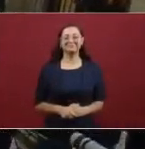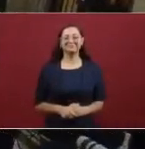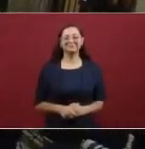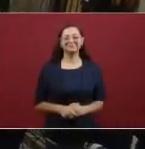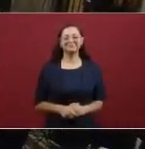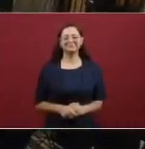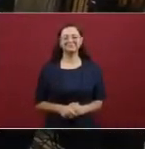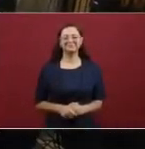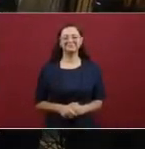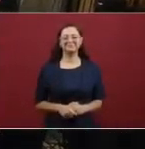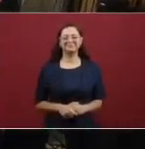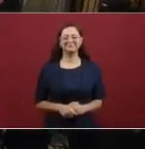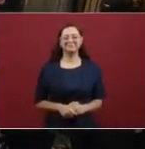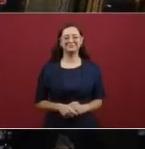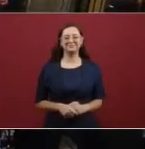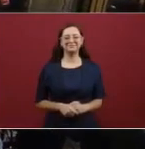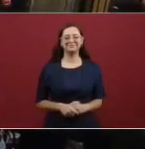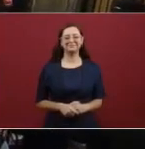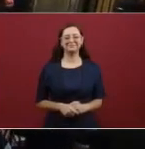Bueno, pues